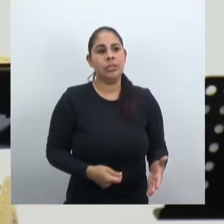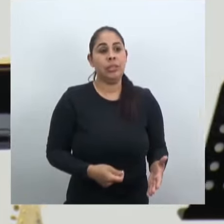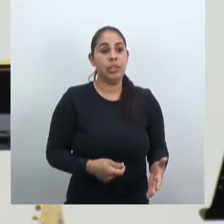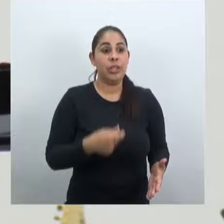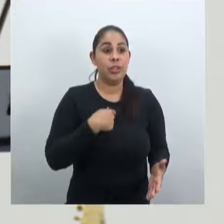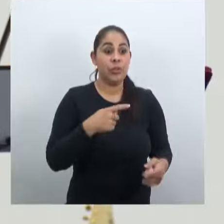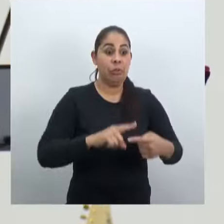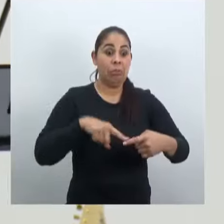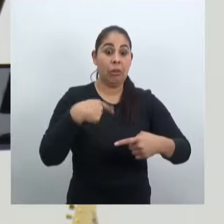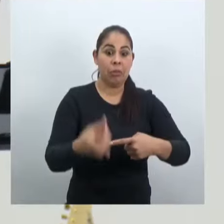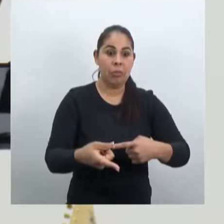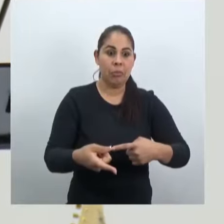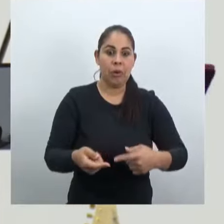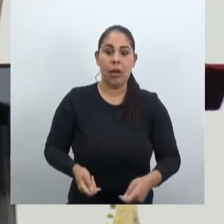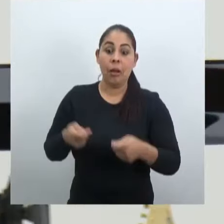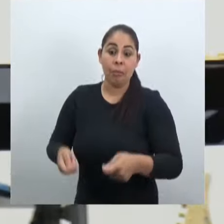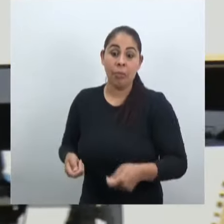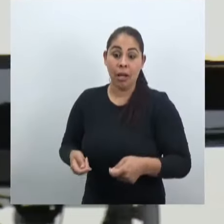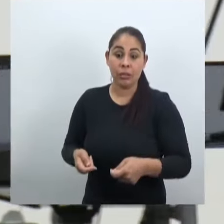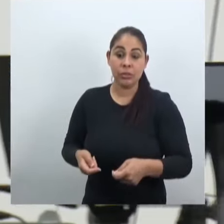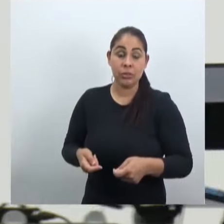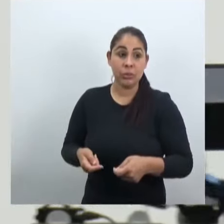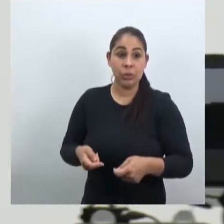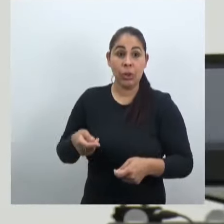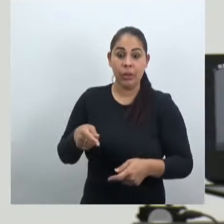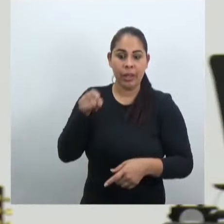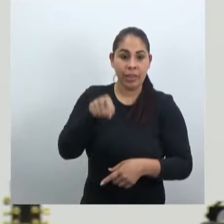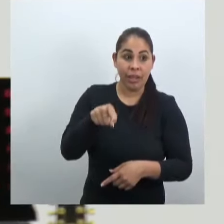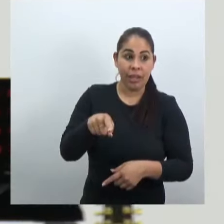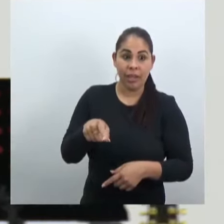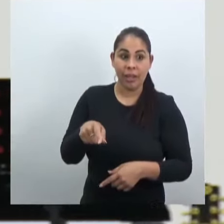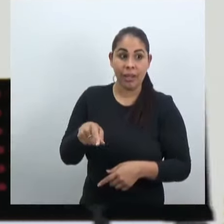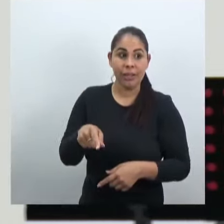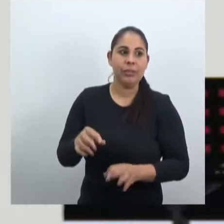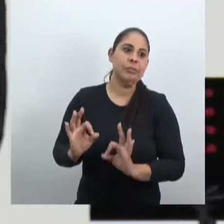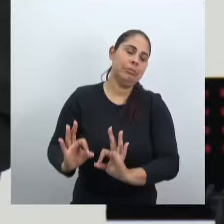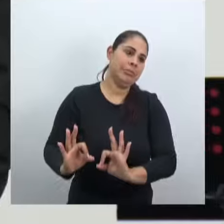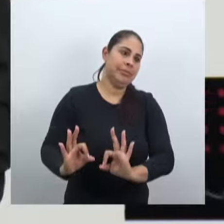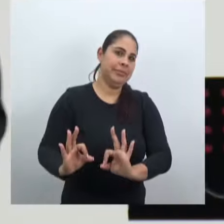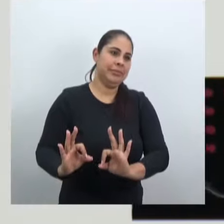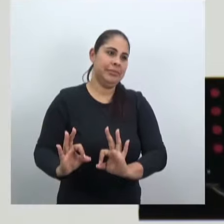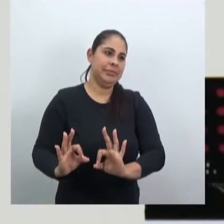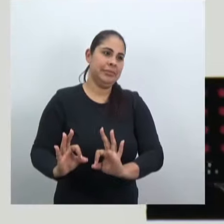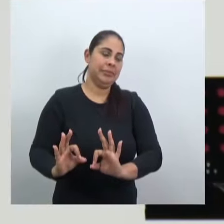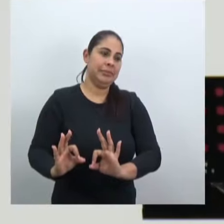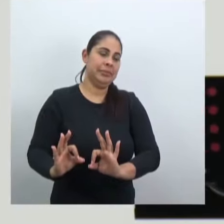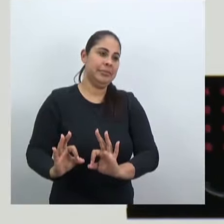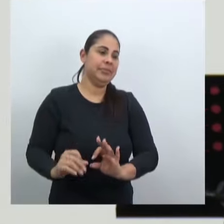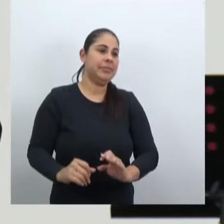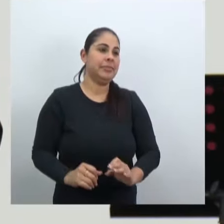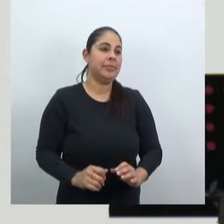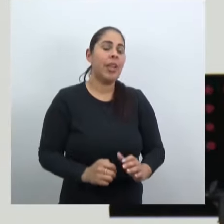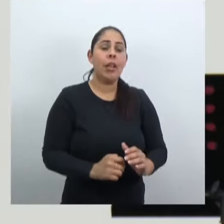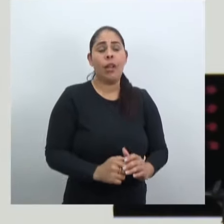hombre. Y ese hombre, ¿te acuerdas, Vicky? Un hombre de